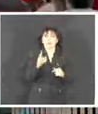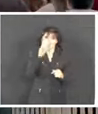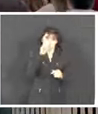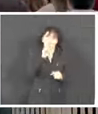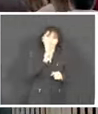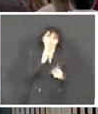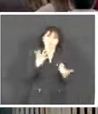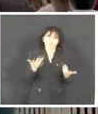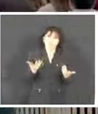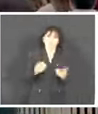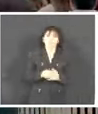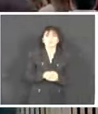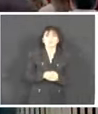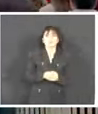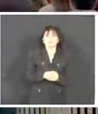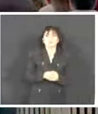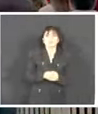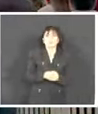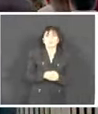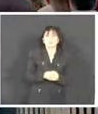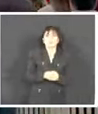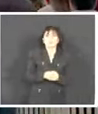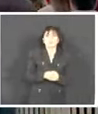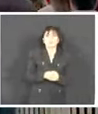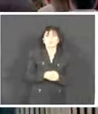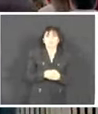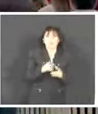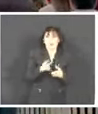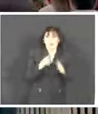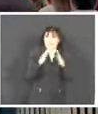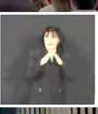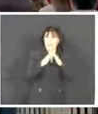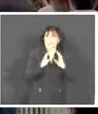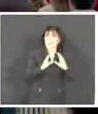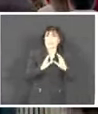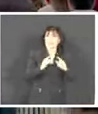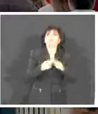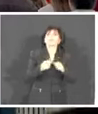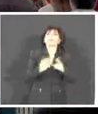¿Quiénes somos las que principalmente cuidamos del hogar?